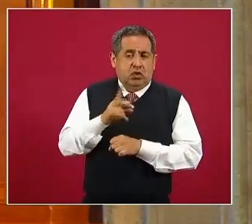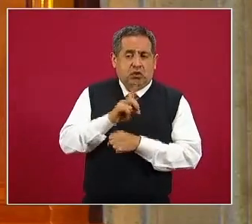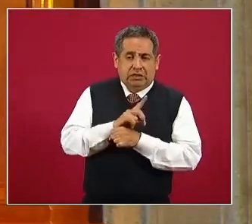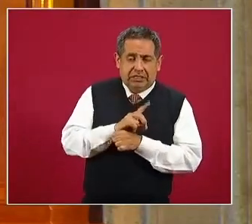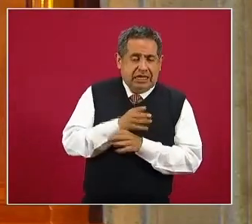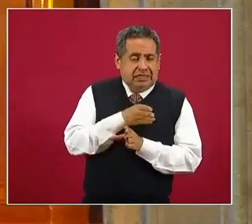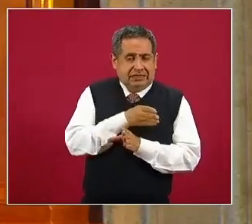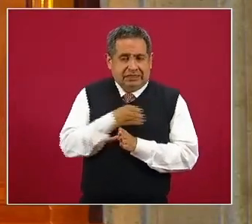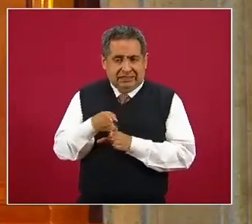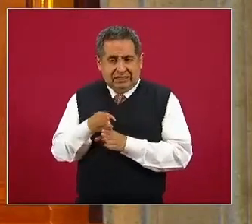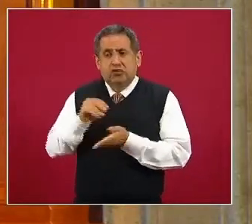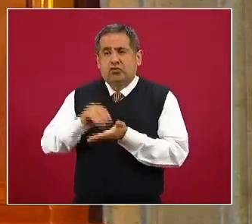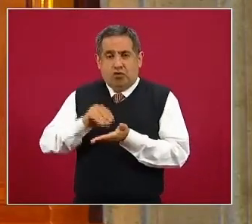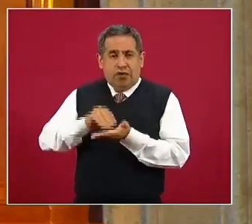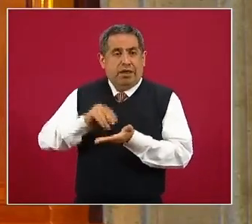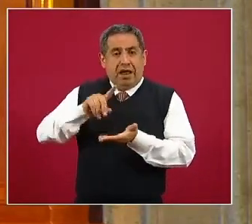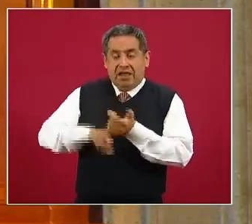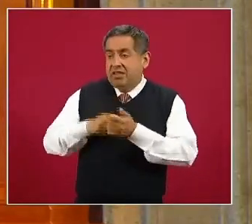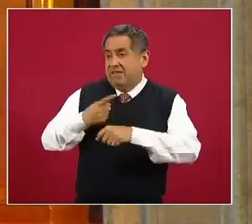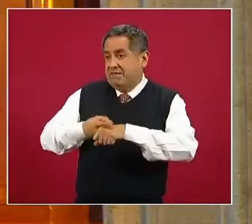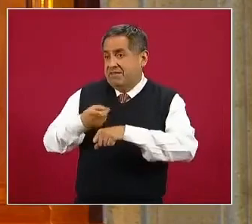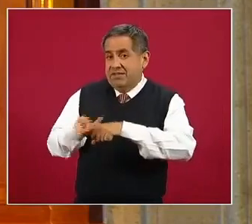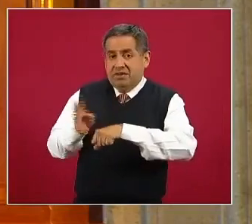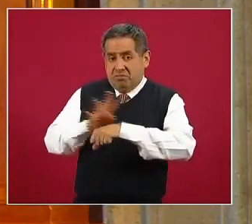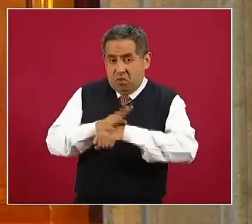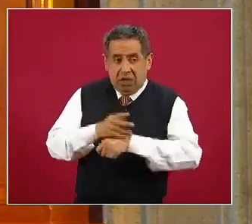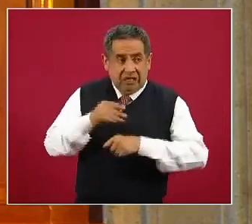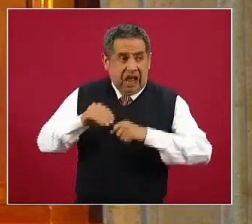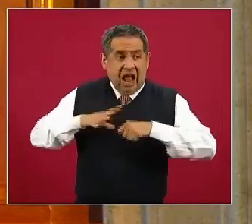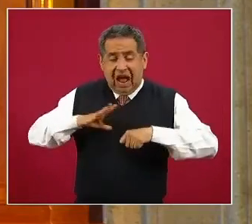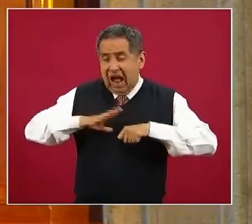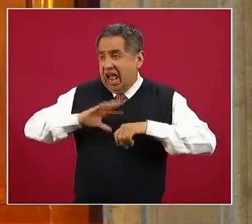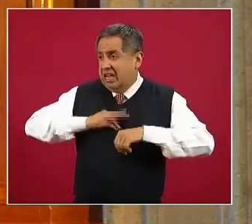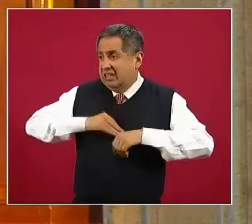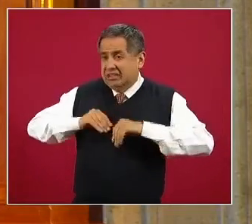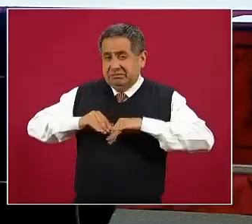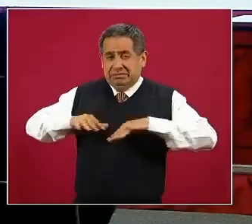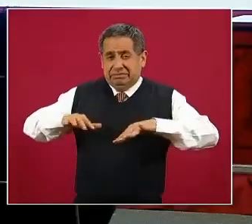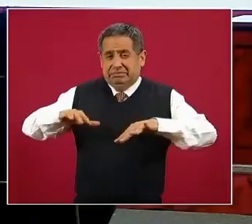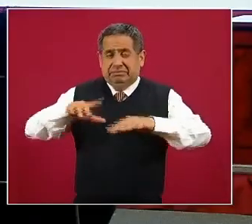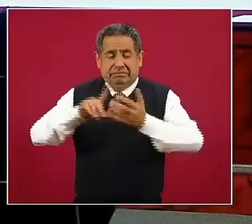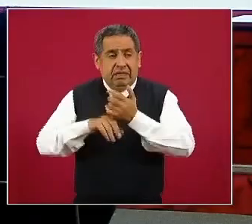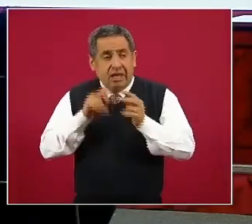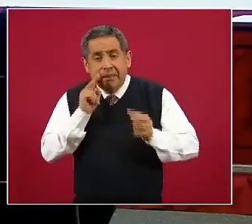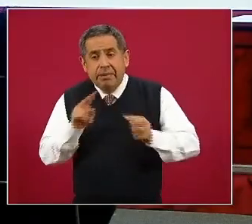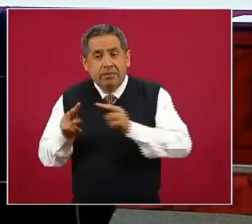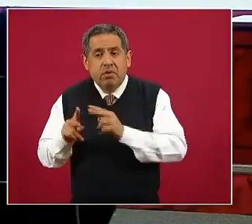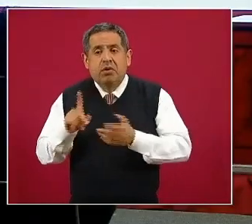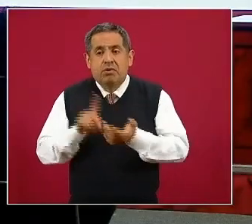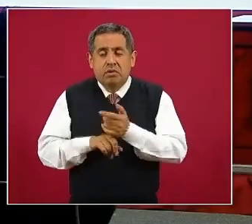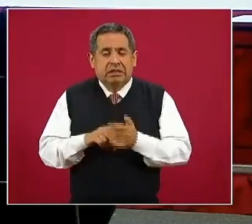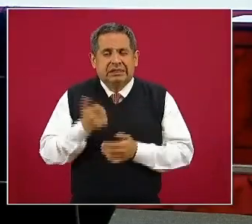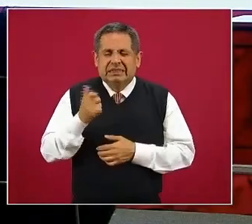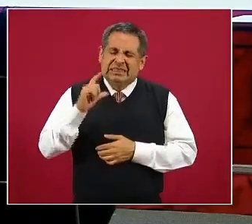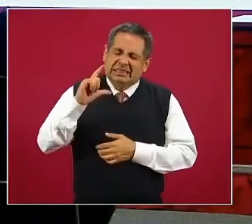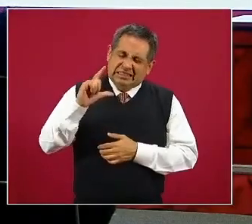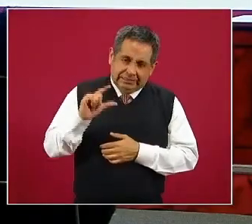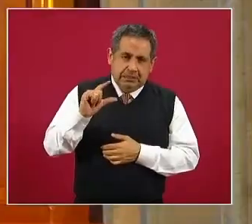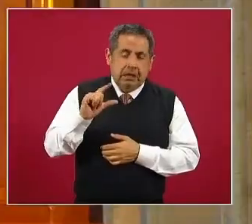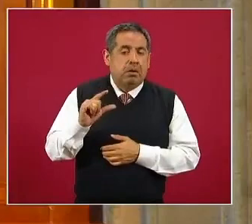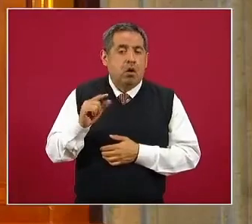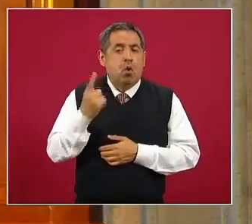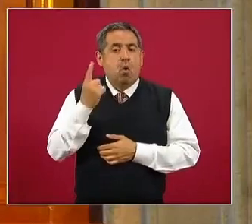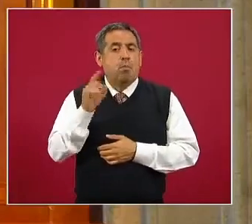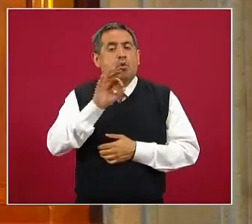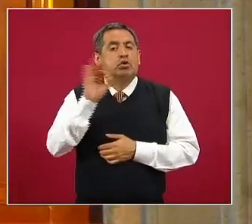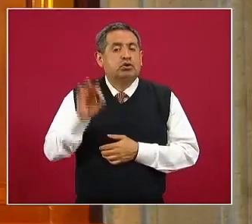epidemia activa en México. Es otro indicador al que le hemos estado dando seguimiento y el día de hoy vemos una disminución nuevamente de un